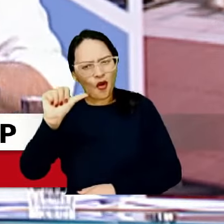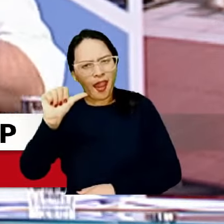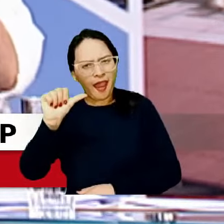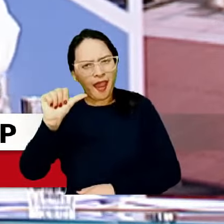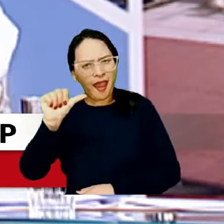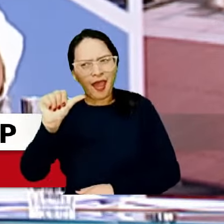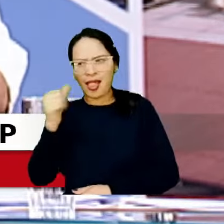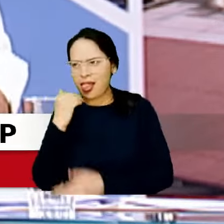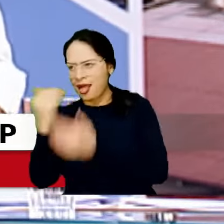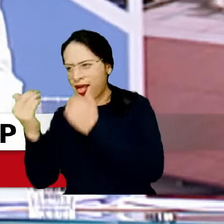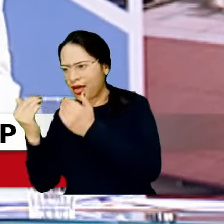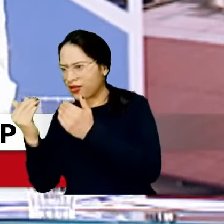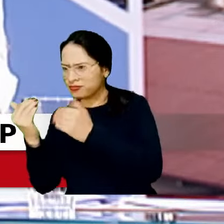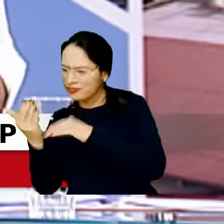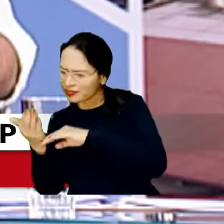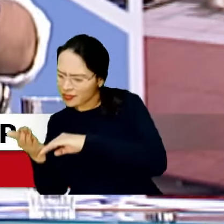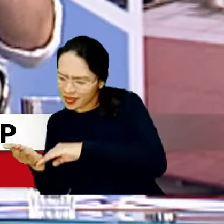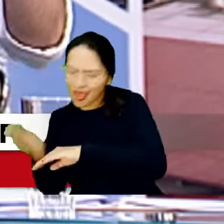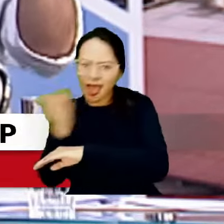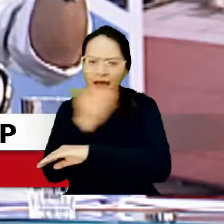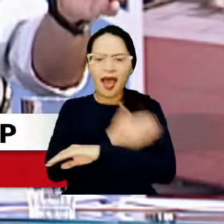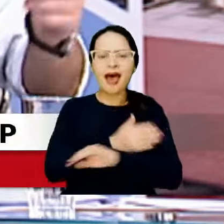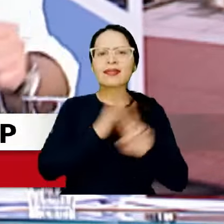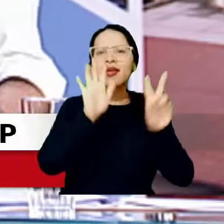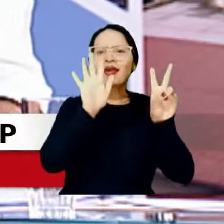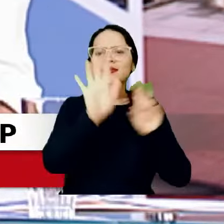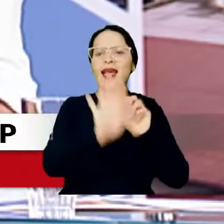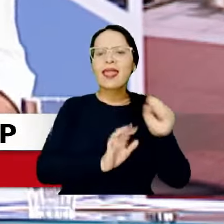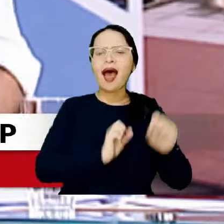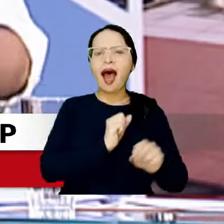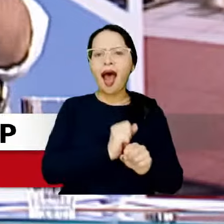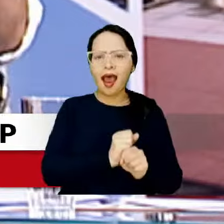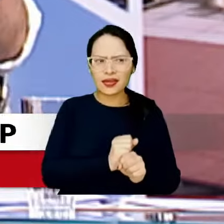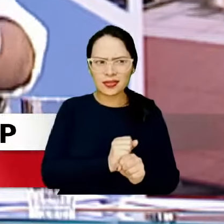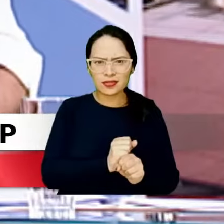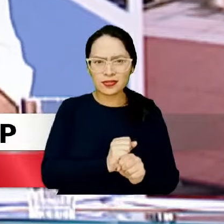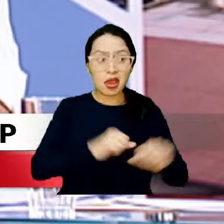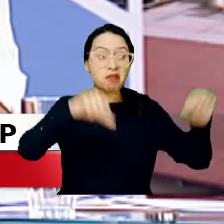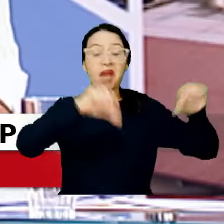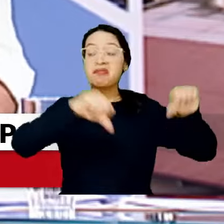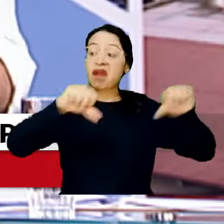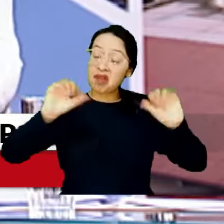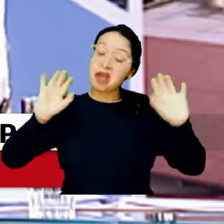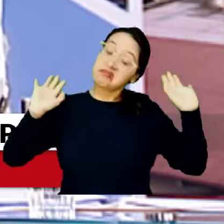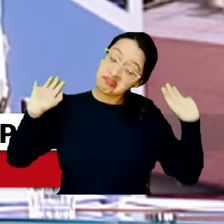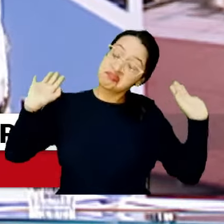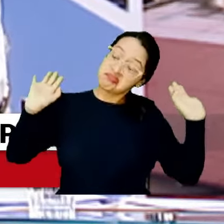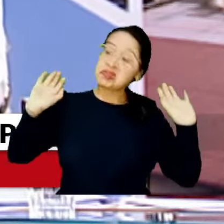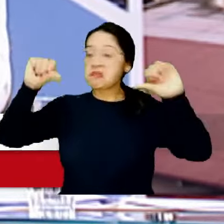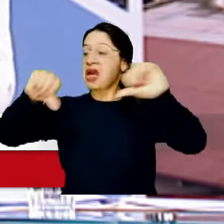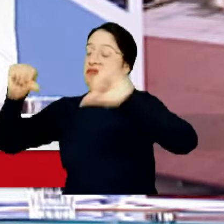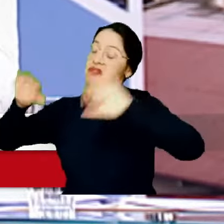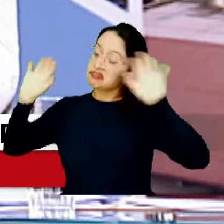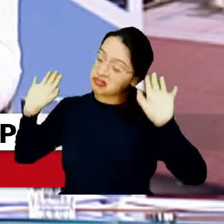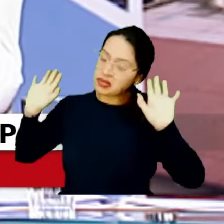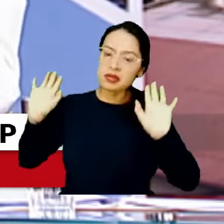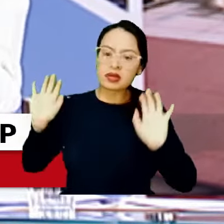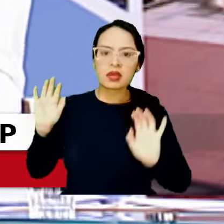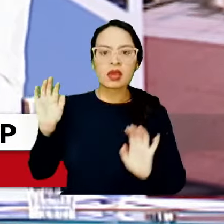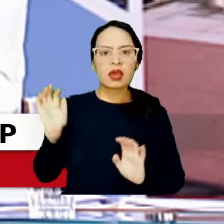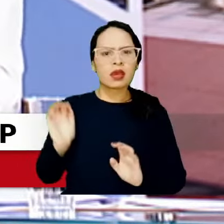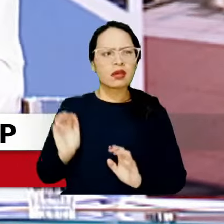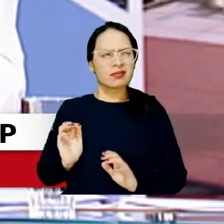7 años, 2 contratos de Pedro Palacios, y dicen: acá están las otras administraciones que han contratado con el señor. Y no se han dado cuenta que cuando uno